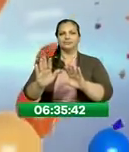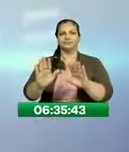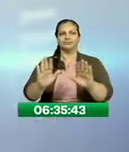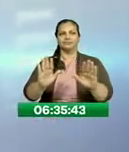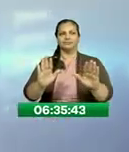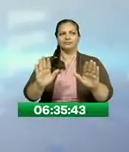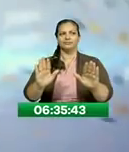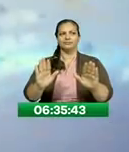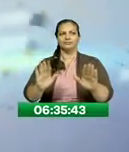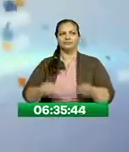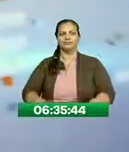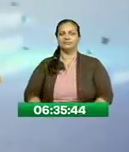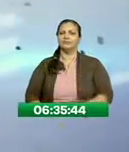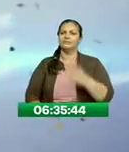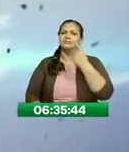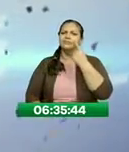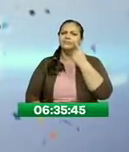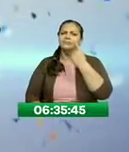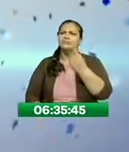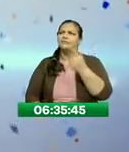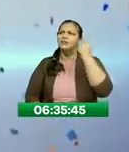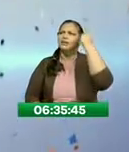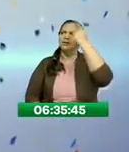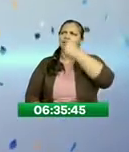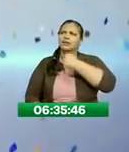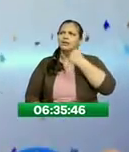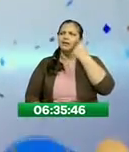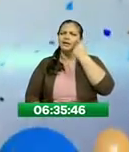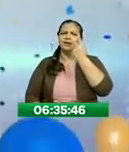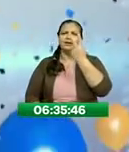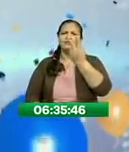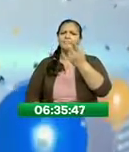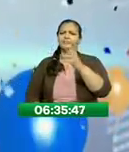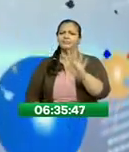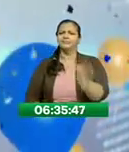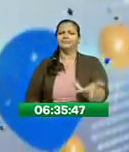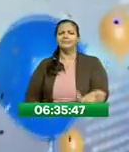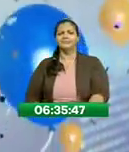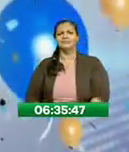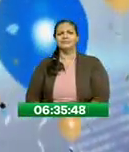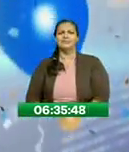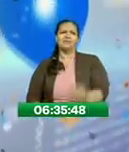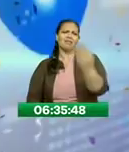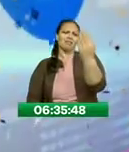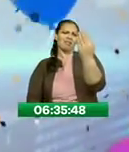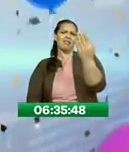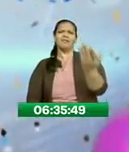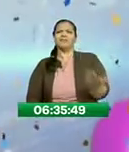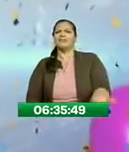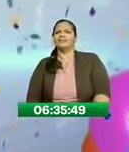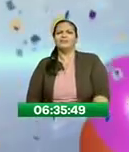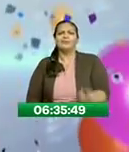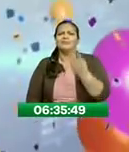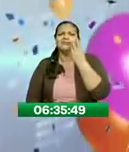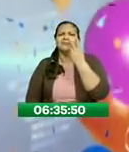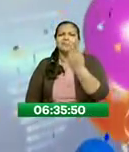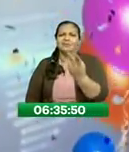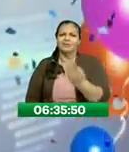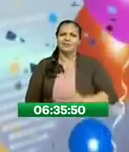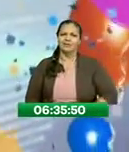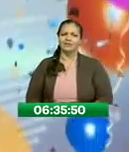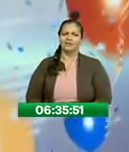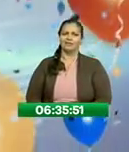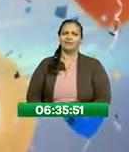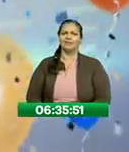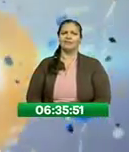Pónganselo ahí. Pero no se le ve la cara, pues. Es que es la moda ahora que no. ¿Y por qué se tapa la cara? Con la cara no vas a hacer nada. ¿Cómo que no? Ahí tienes el